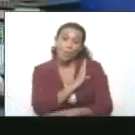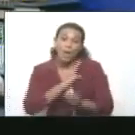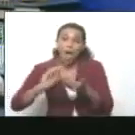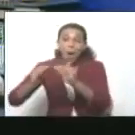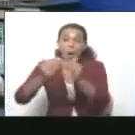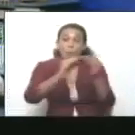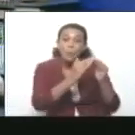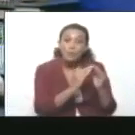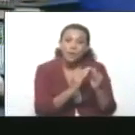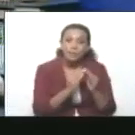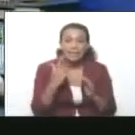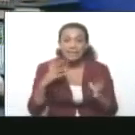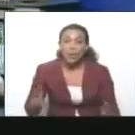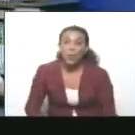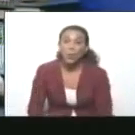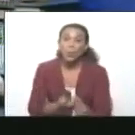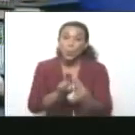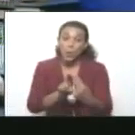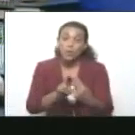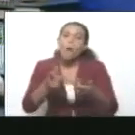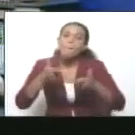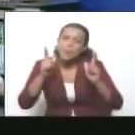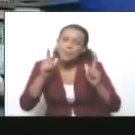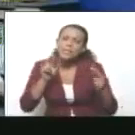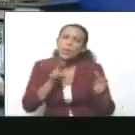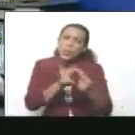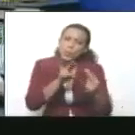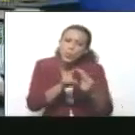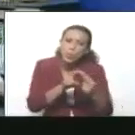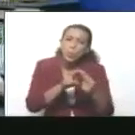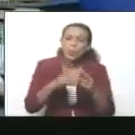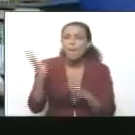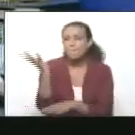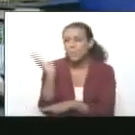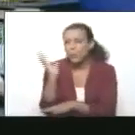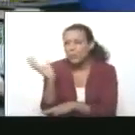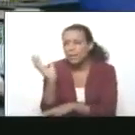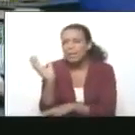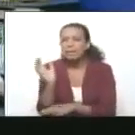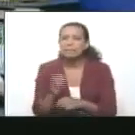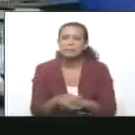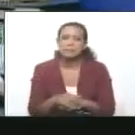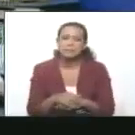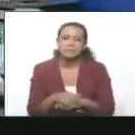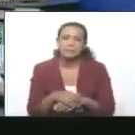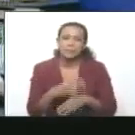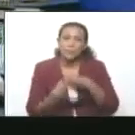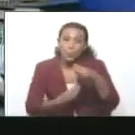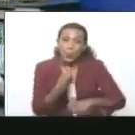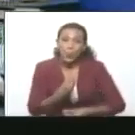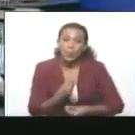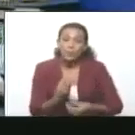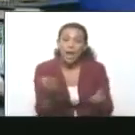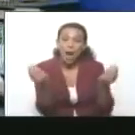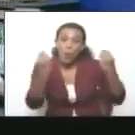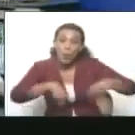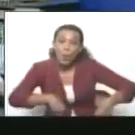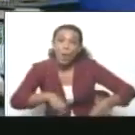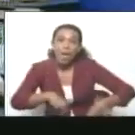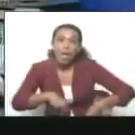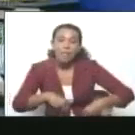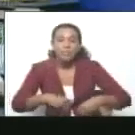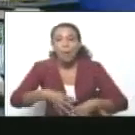comunidades. Y ese encuentro que tuvimos permitió eso. Tuvimos ponencias, se dieron a cabo paneles, se dio un proceso